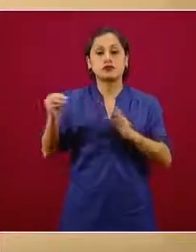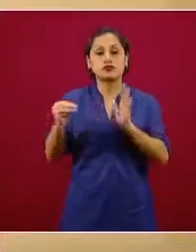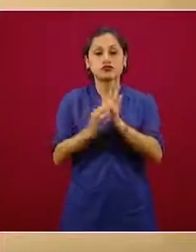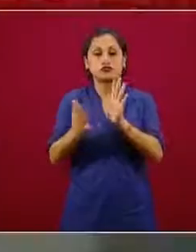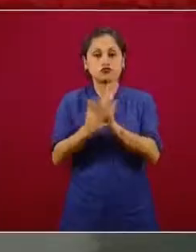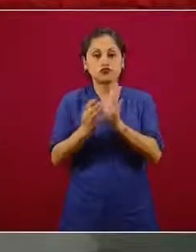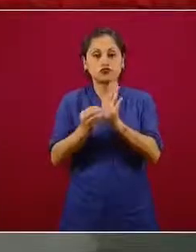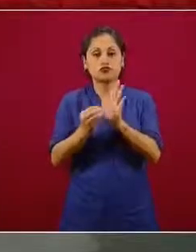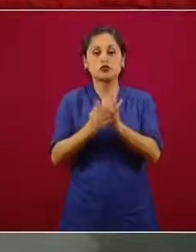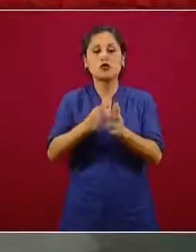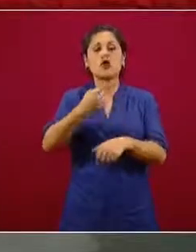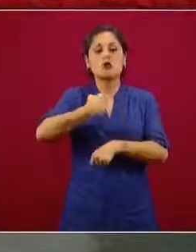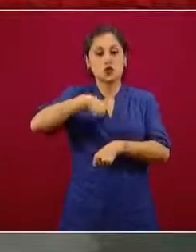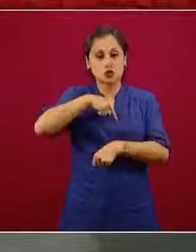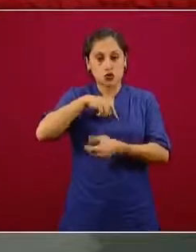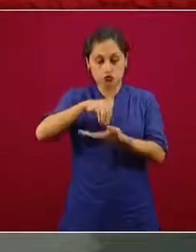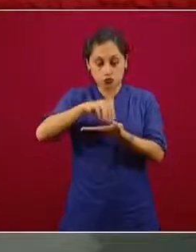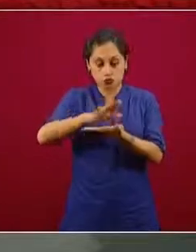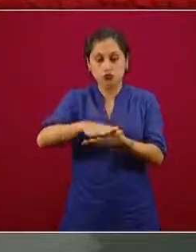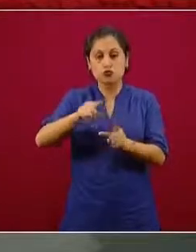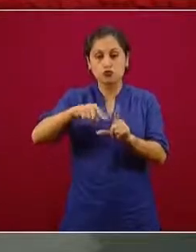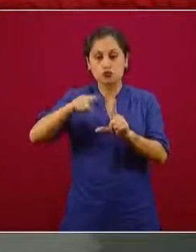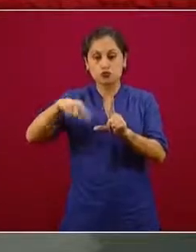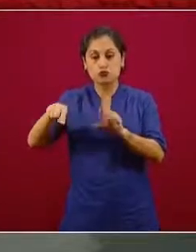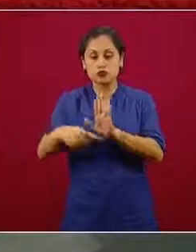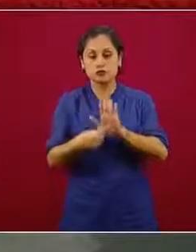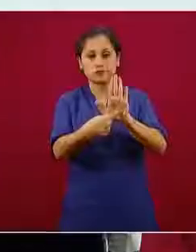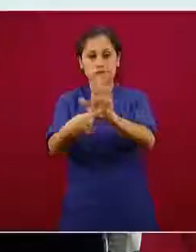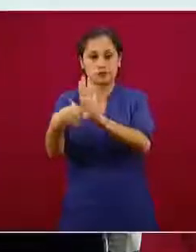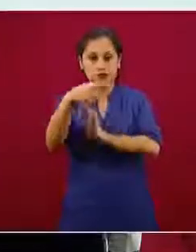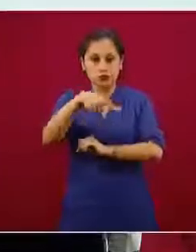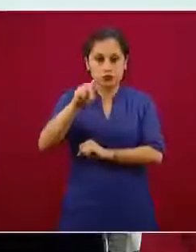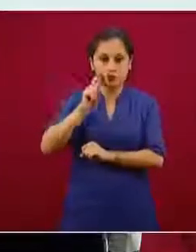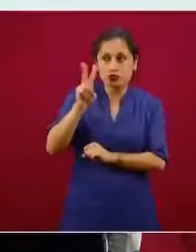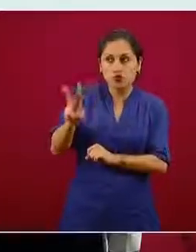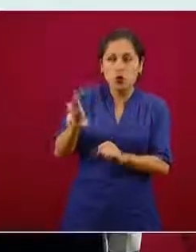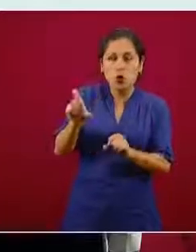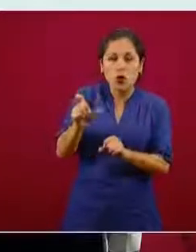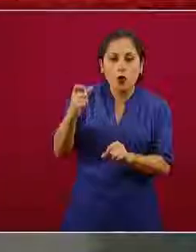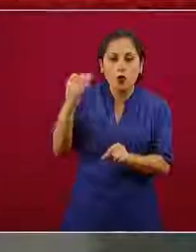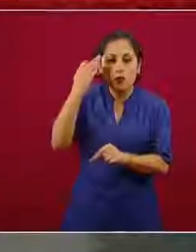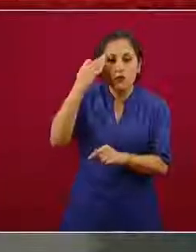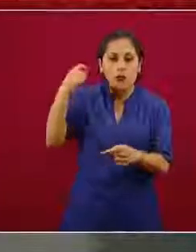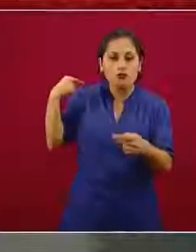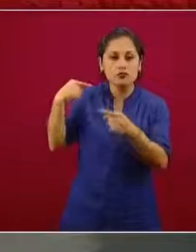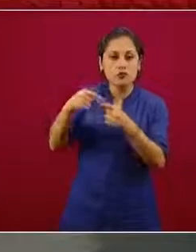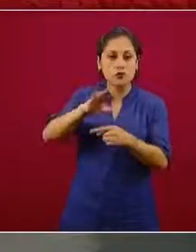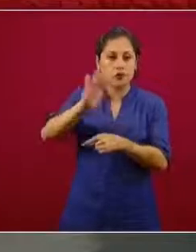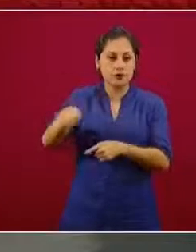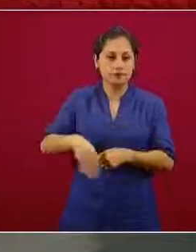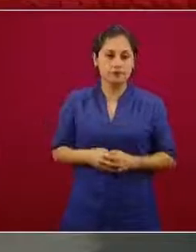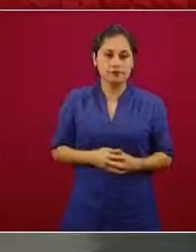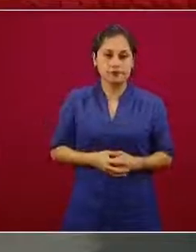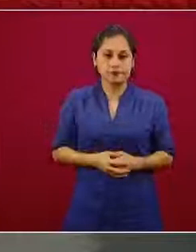exactamente cómo se distribuyen en el tiempo en las que ocurrieron. Sería la autorización para esta noche.